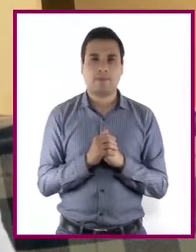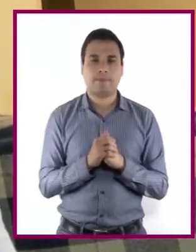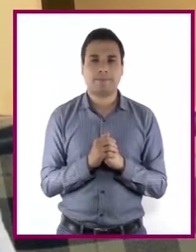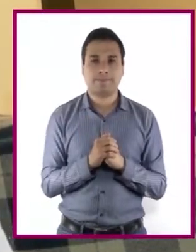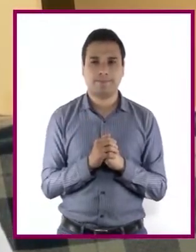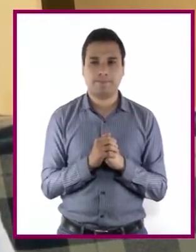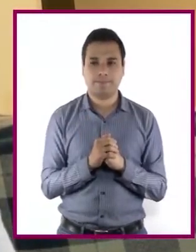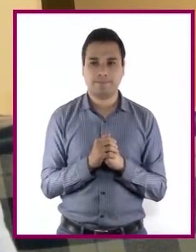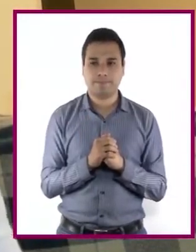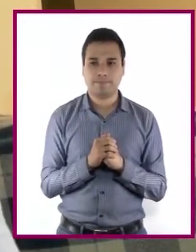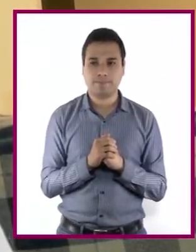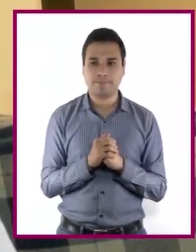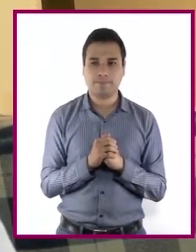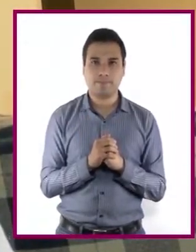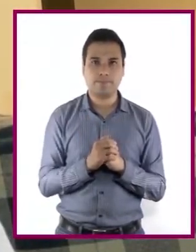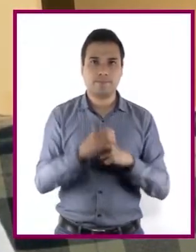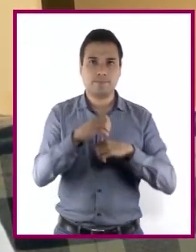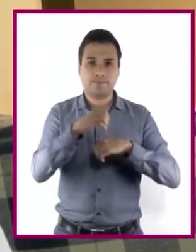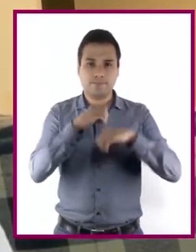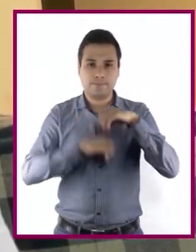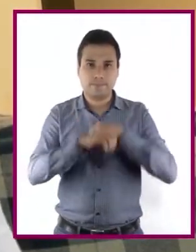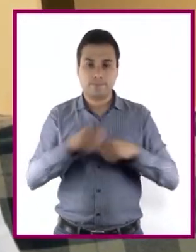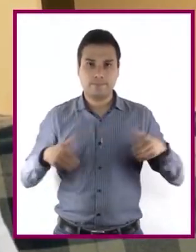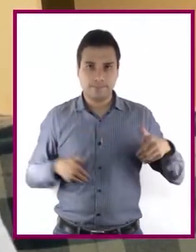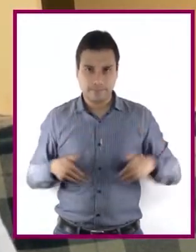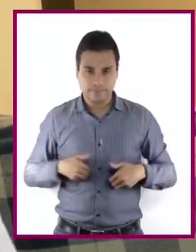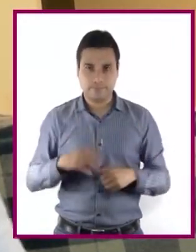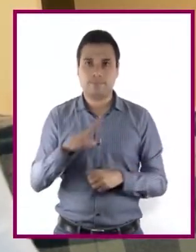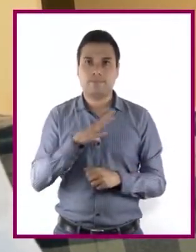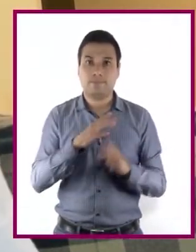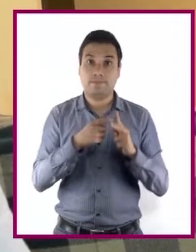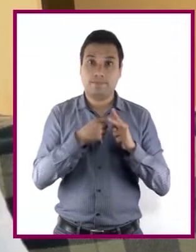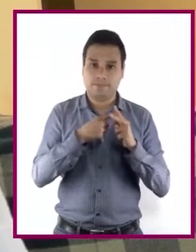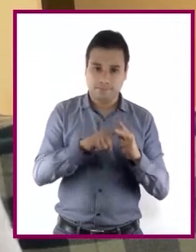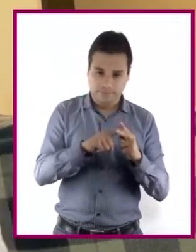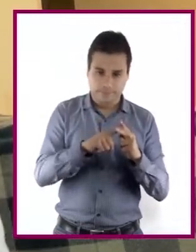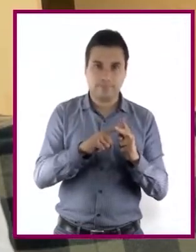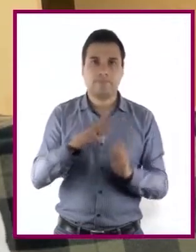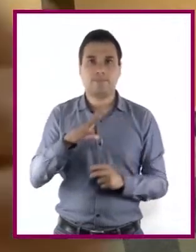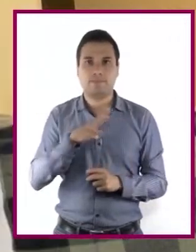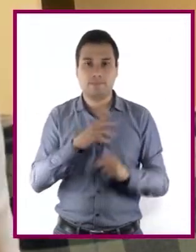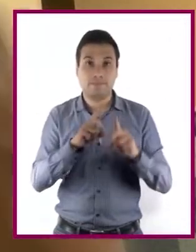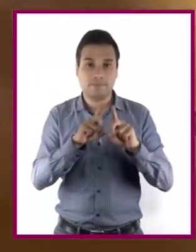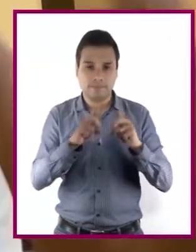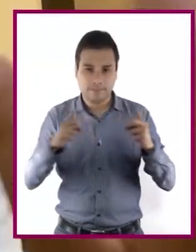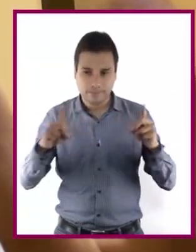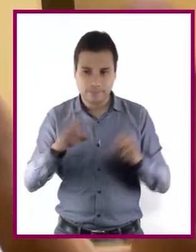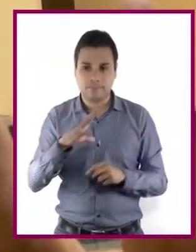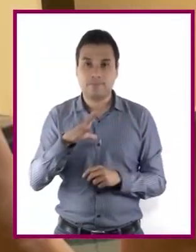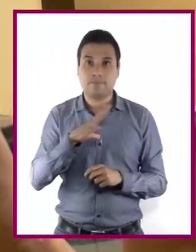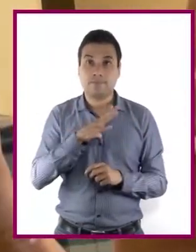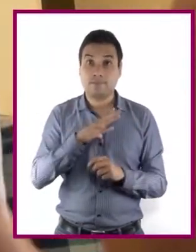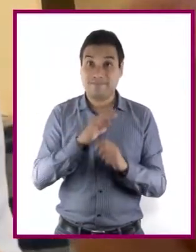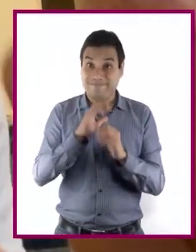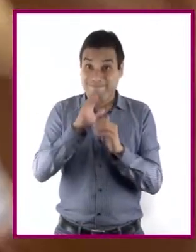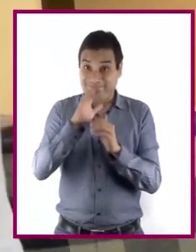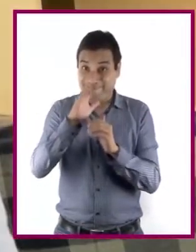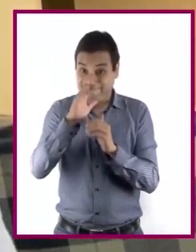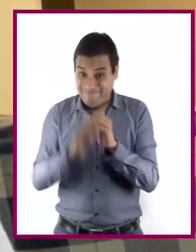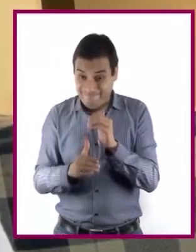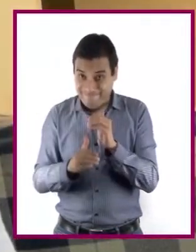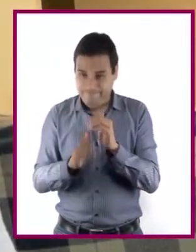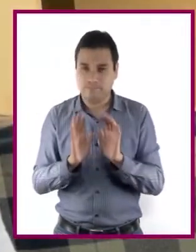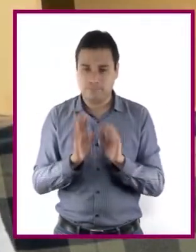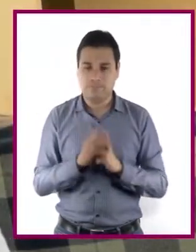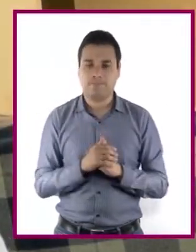las obras de teatro tienen un inicio, un desarrollo, un conflicto, una resolución o no de ese conflicto y